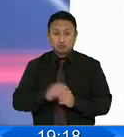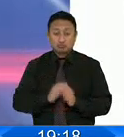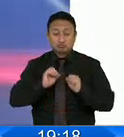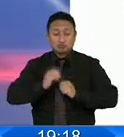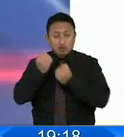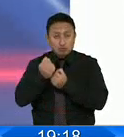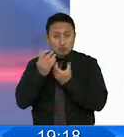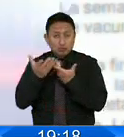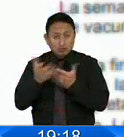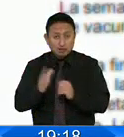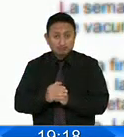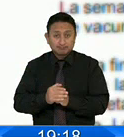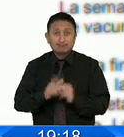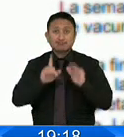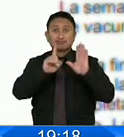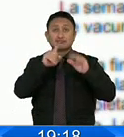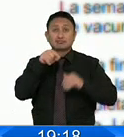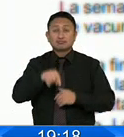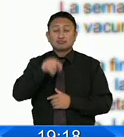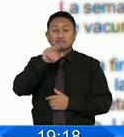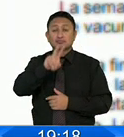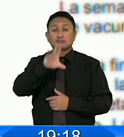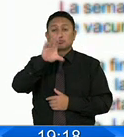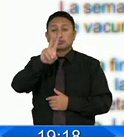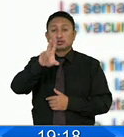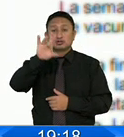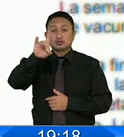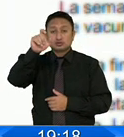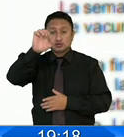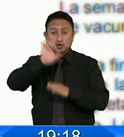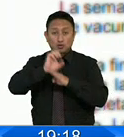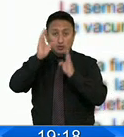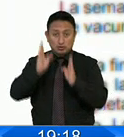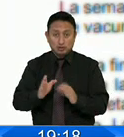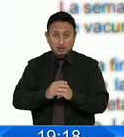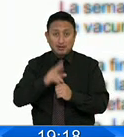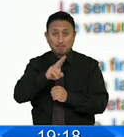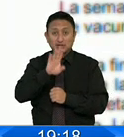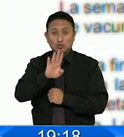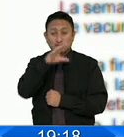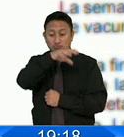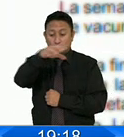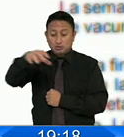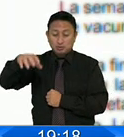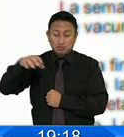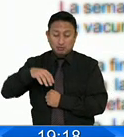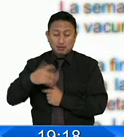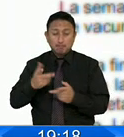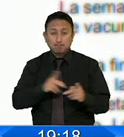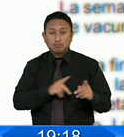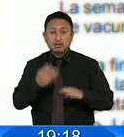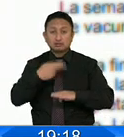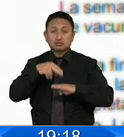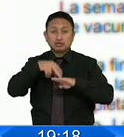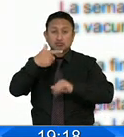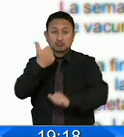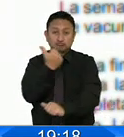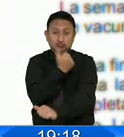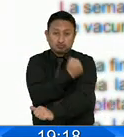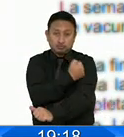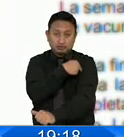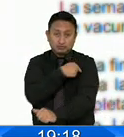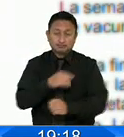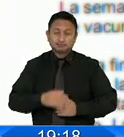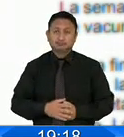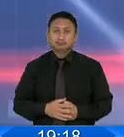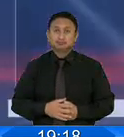han inoculado a 6.228 ecuatorianos en las 24 provincias del país dentro del Plan Nacional de Vacunación contra la